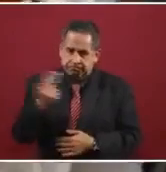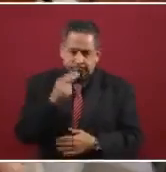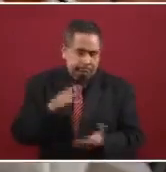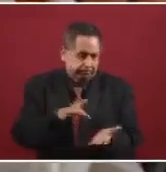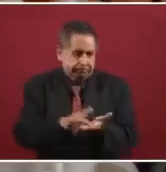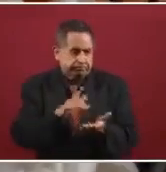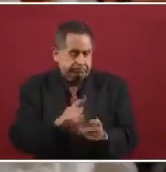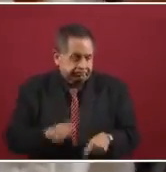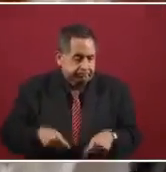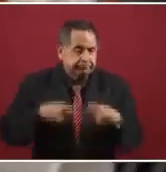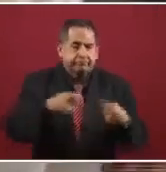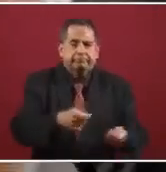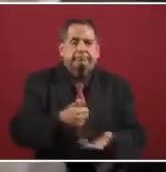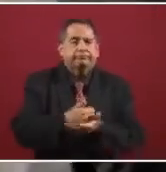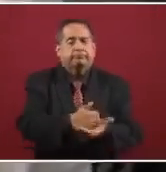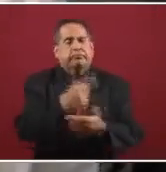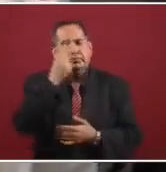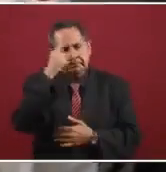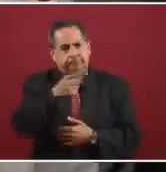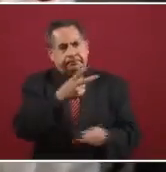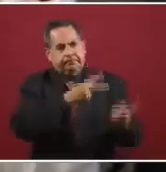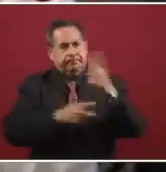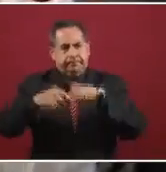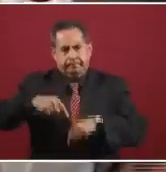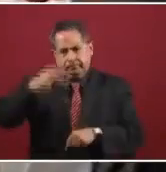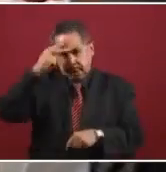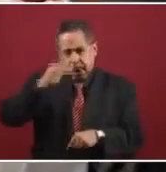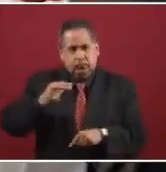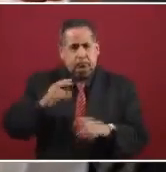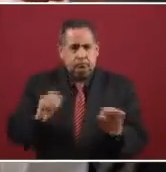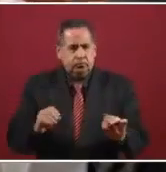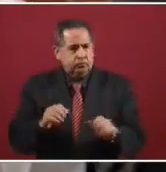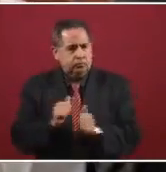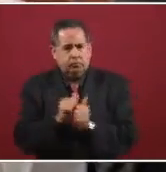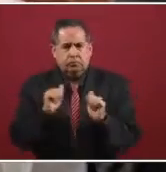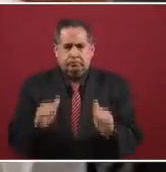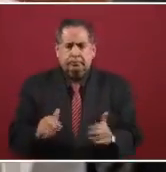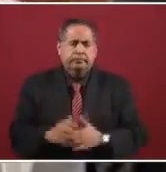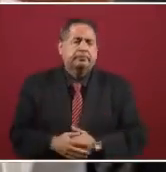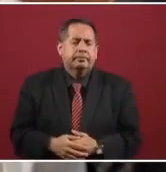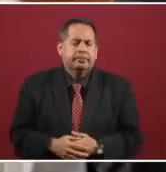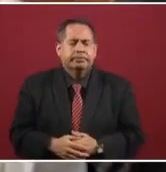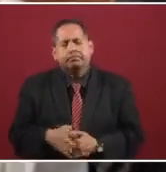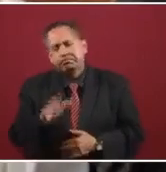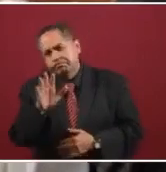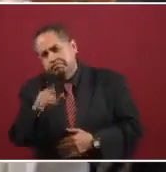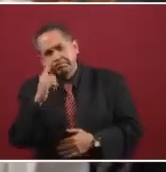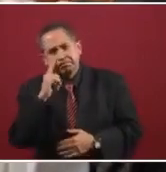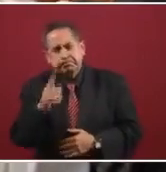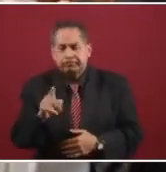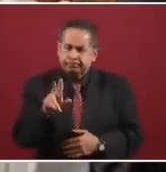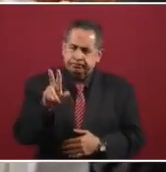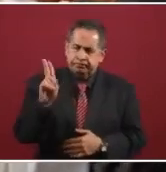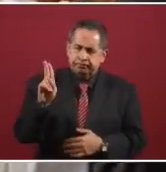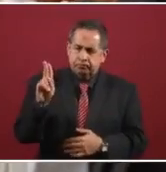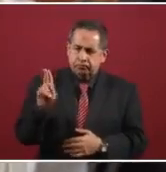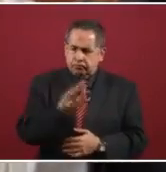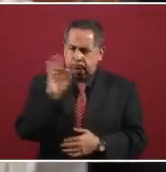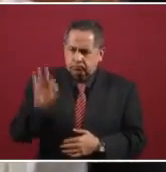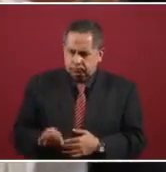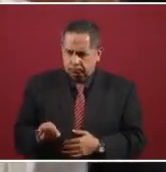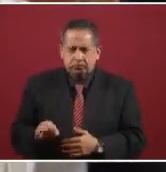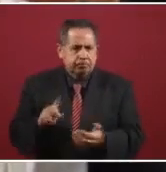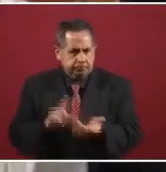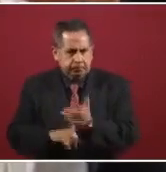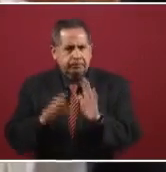les dé apoyo para que ya sea que regresen aquí a México sanos y salvos. Más o menos el 80% están ya en